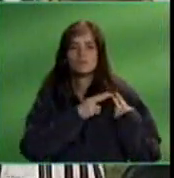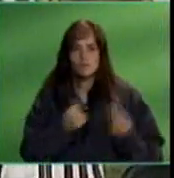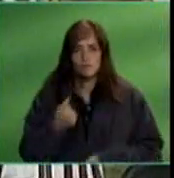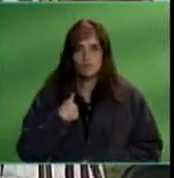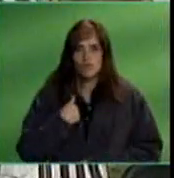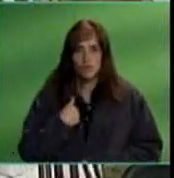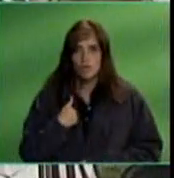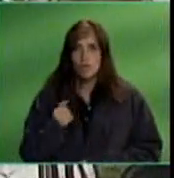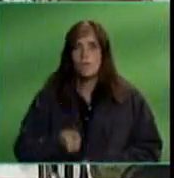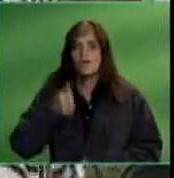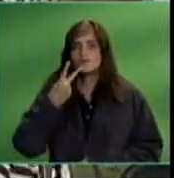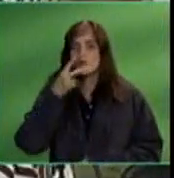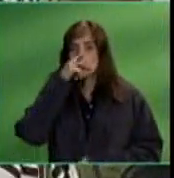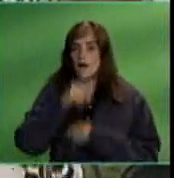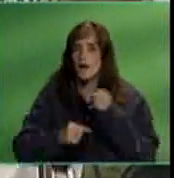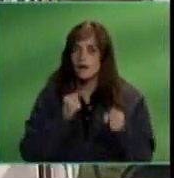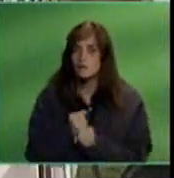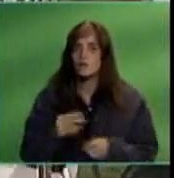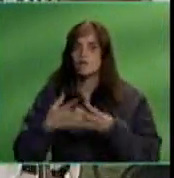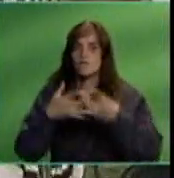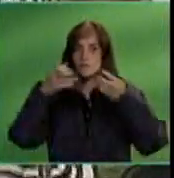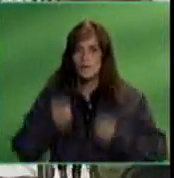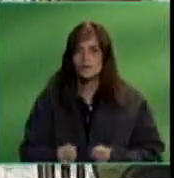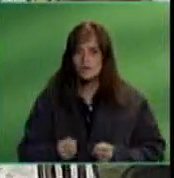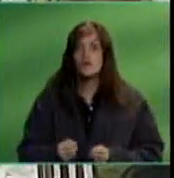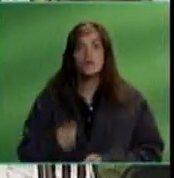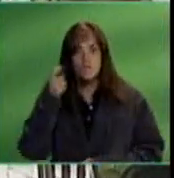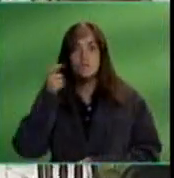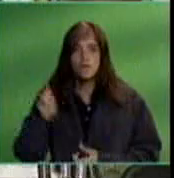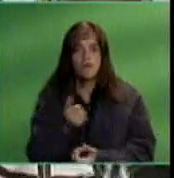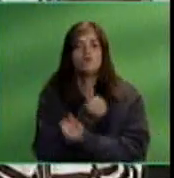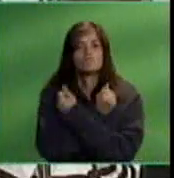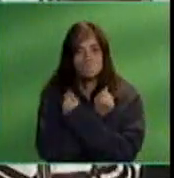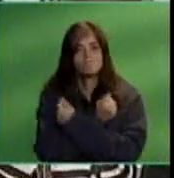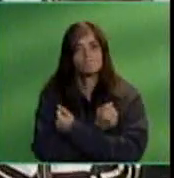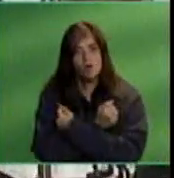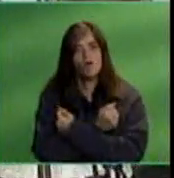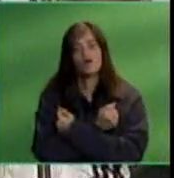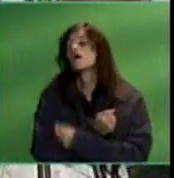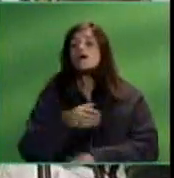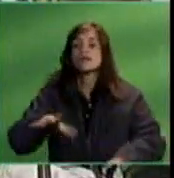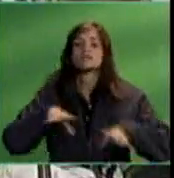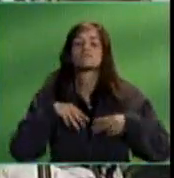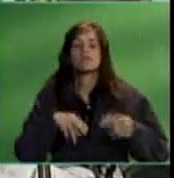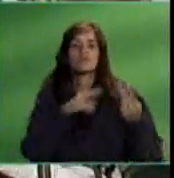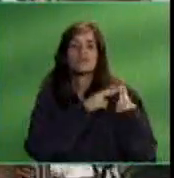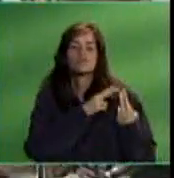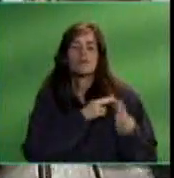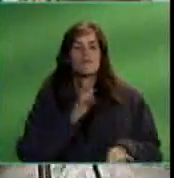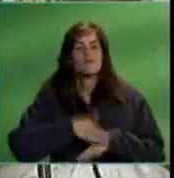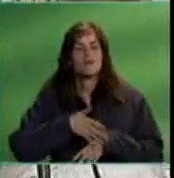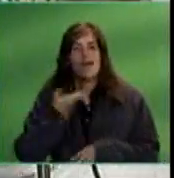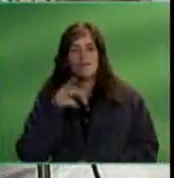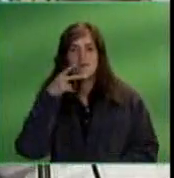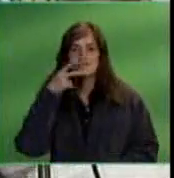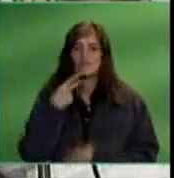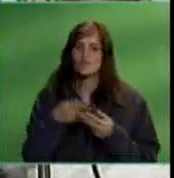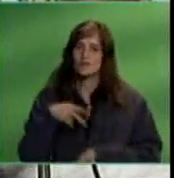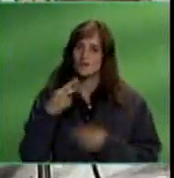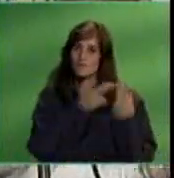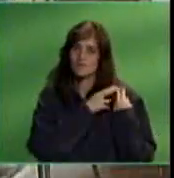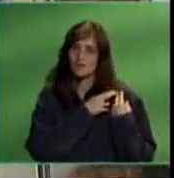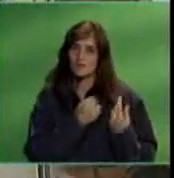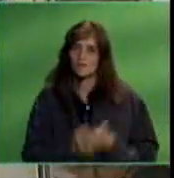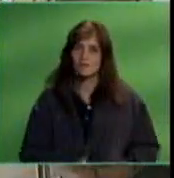y estuvo más de 2 años preso y por eso el amor que el pueblo le tiene al presidente Chávez por asumir la responsabilidad porque hay un político